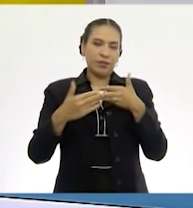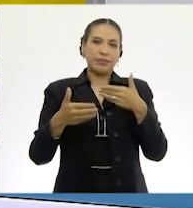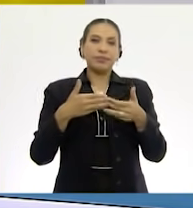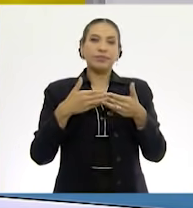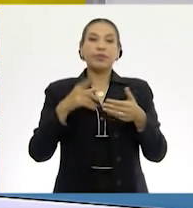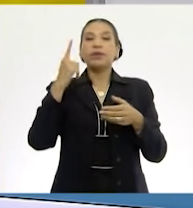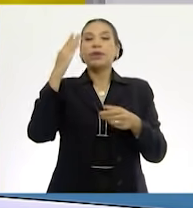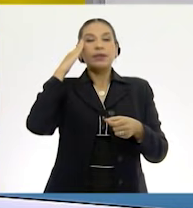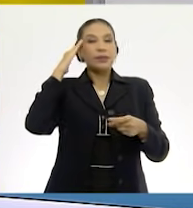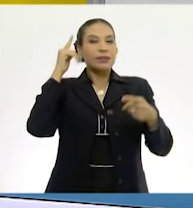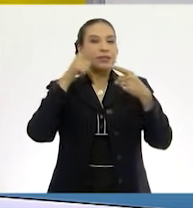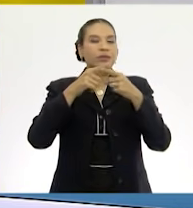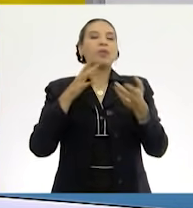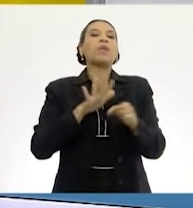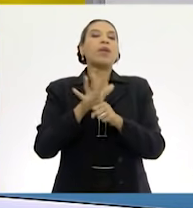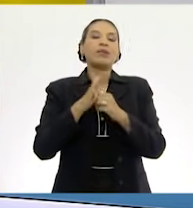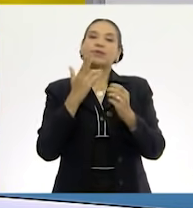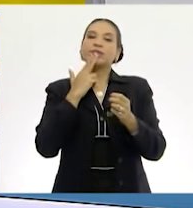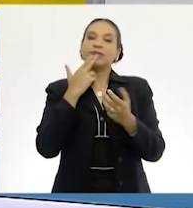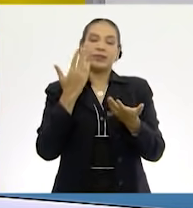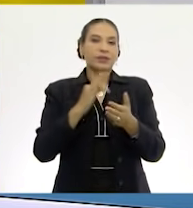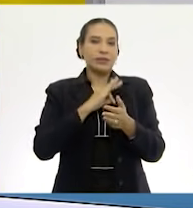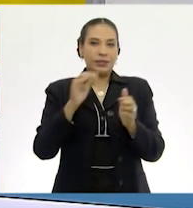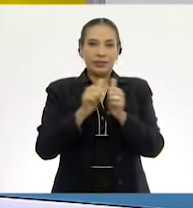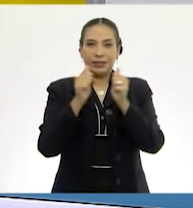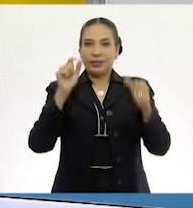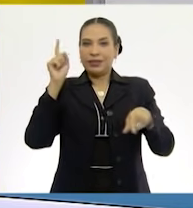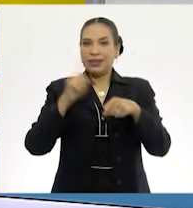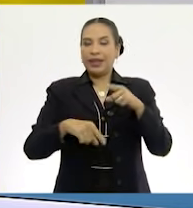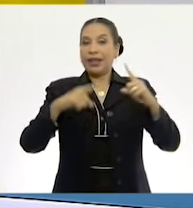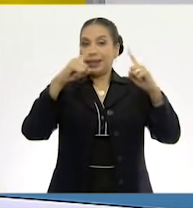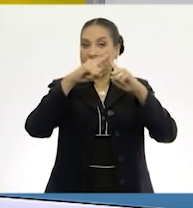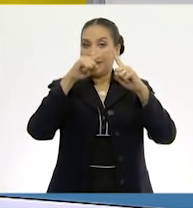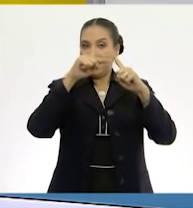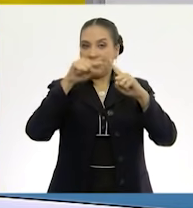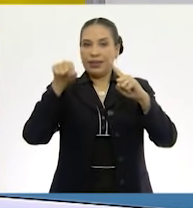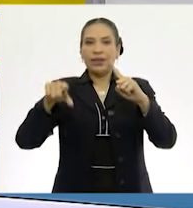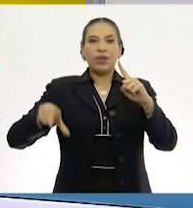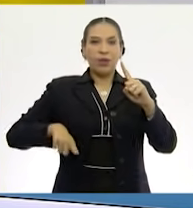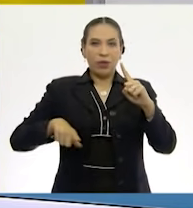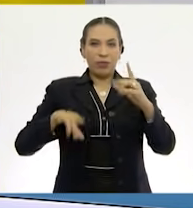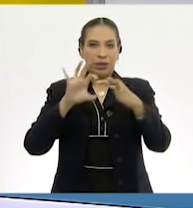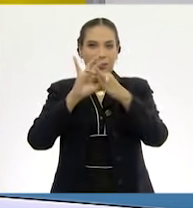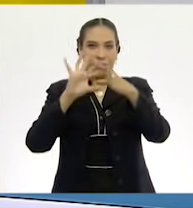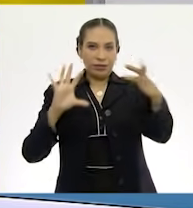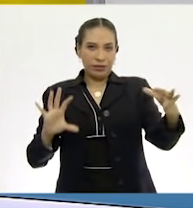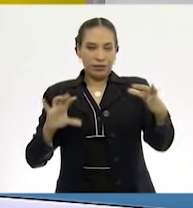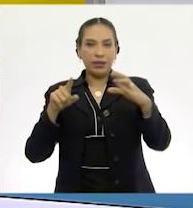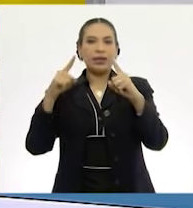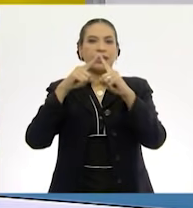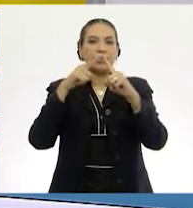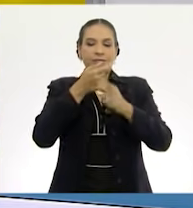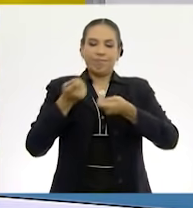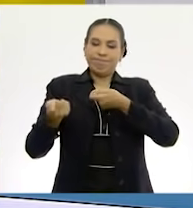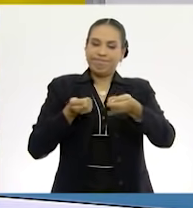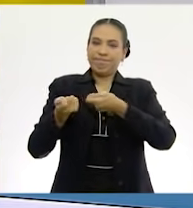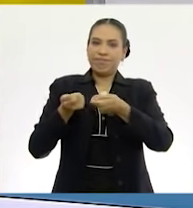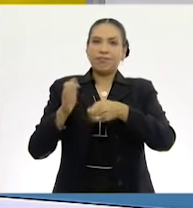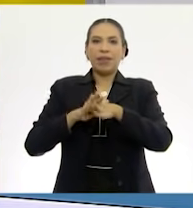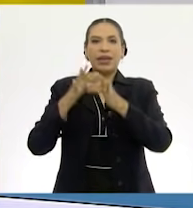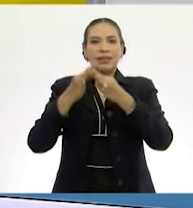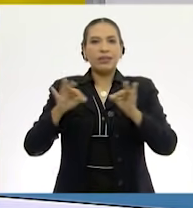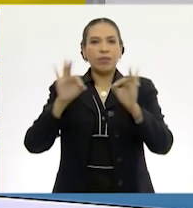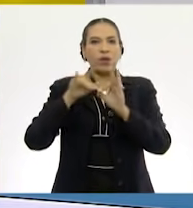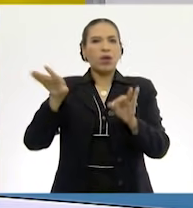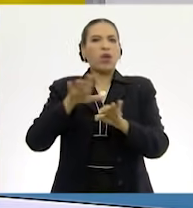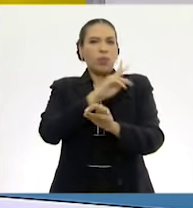su principal aporte fue que logró separar la Iglesia y el Estado, y así le quitó a la Iglesia la parte más importante